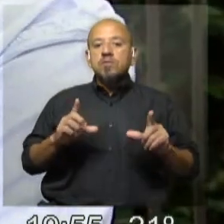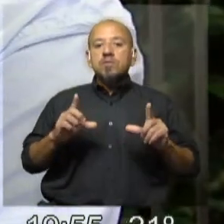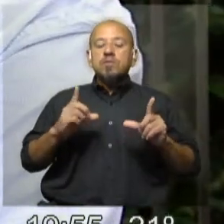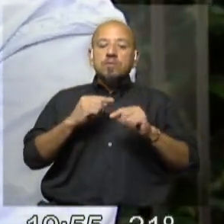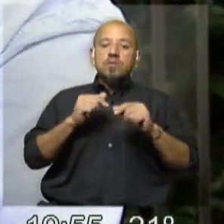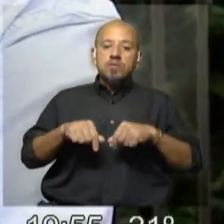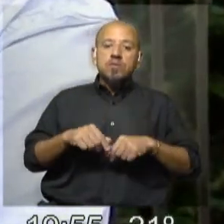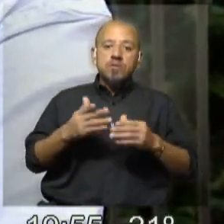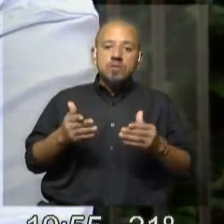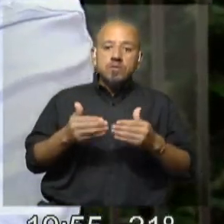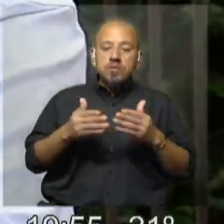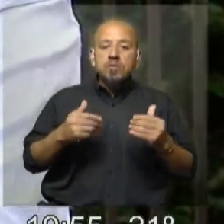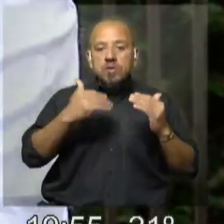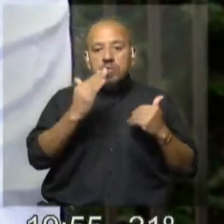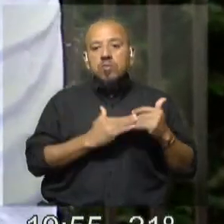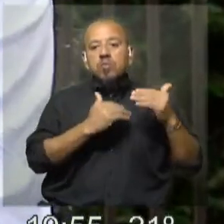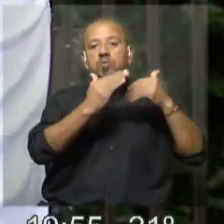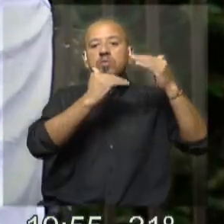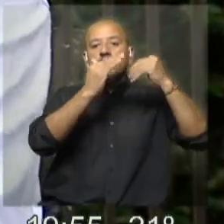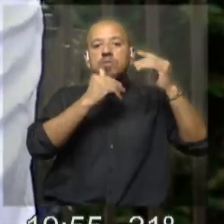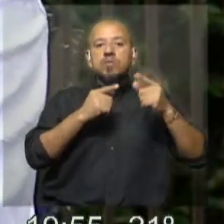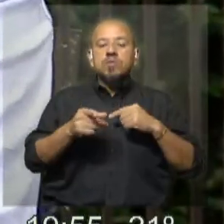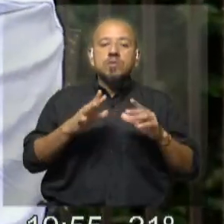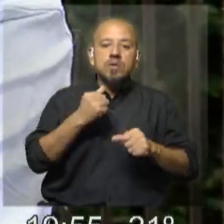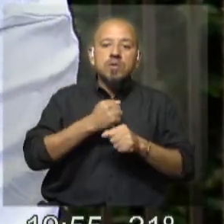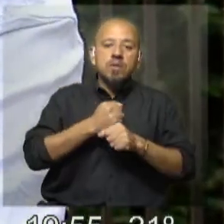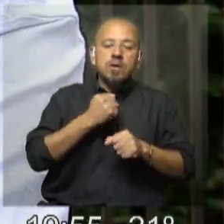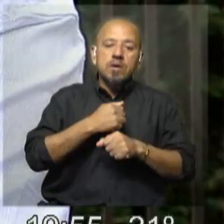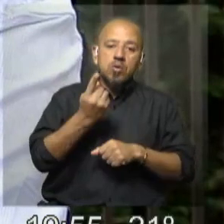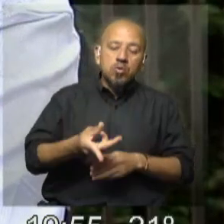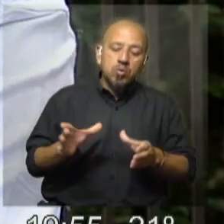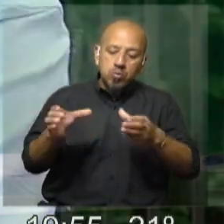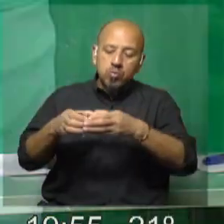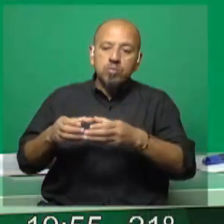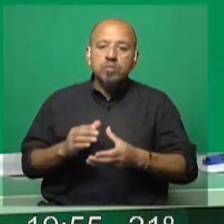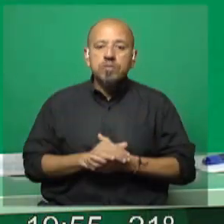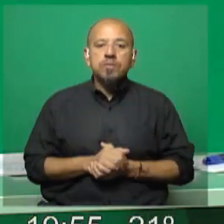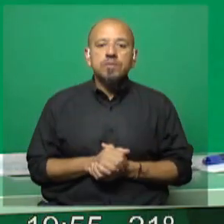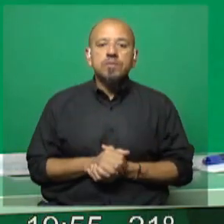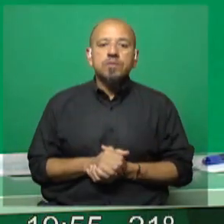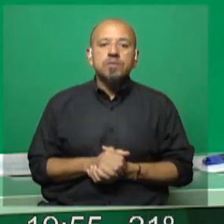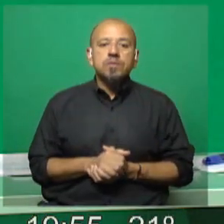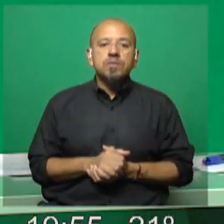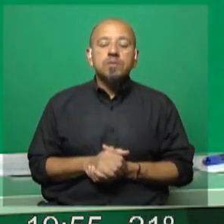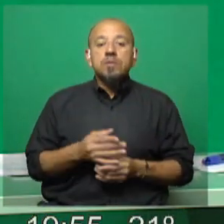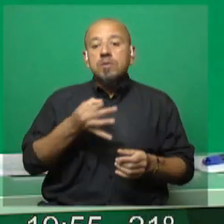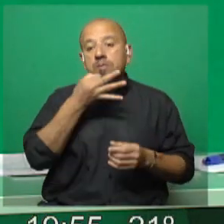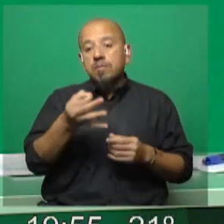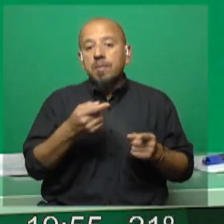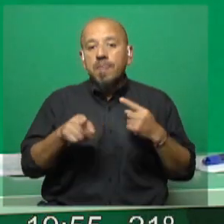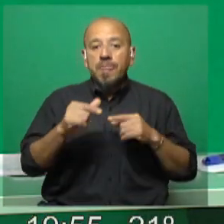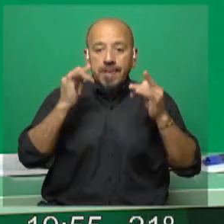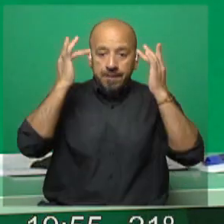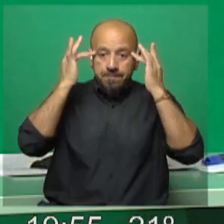un punto y habilitamos a la construcción y nos habilitamos a trabajar de otros espacios. ¿Y qué dicen voces vinculadas a la